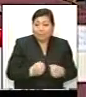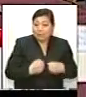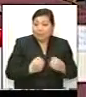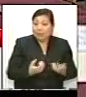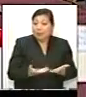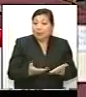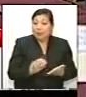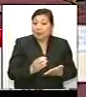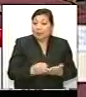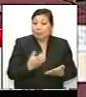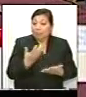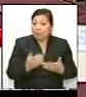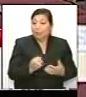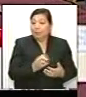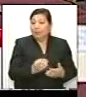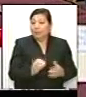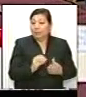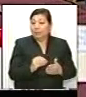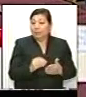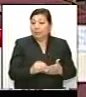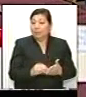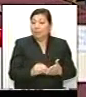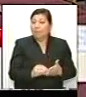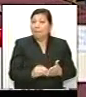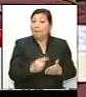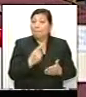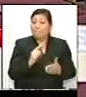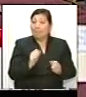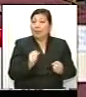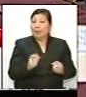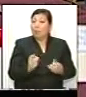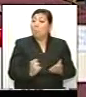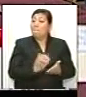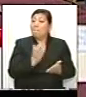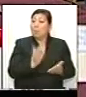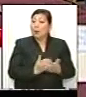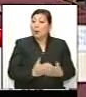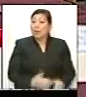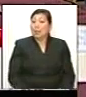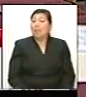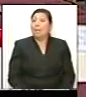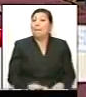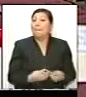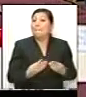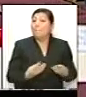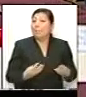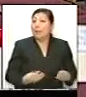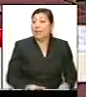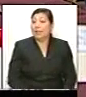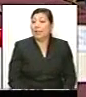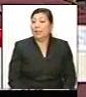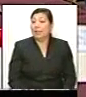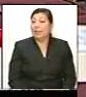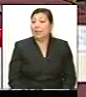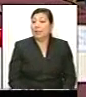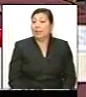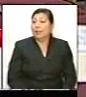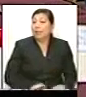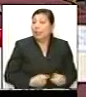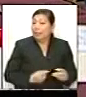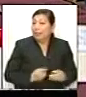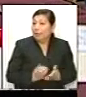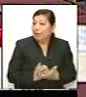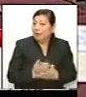o apagando incendios, sino dando soluciones a los principales problemas de la población en materia de transporte terrestre y transporte